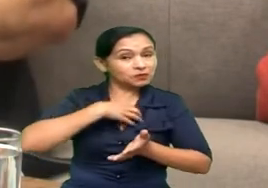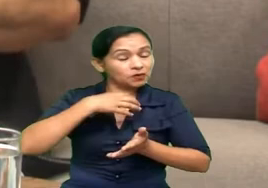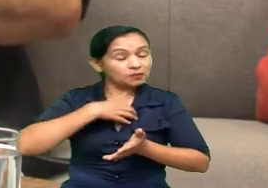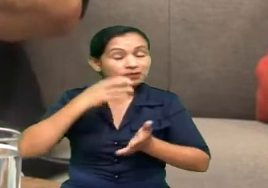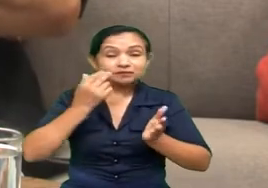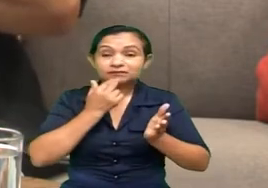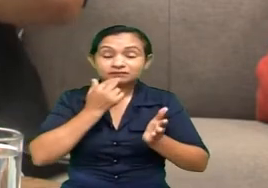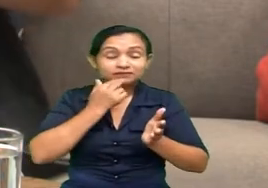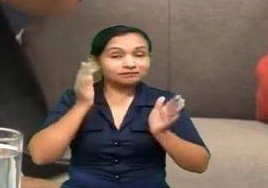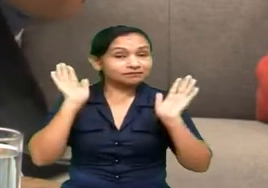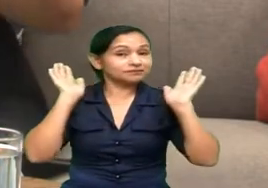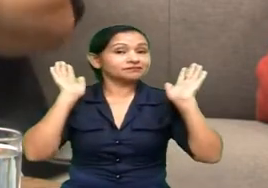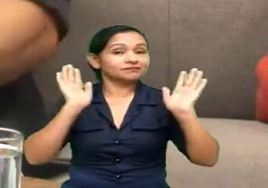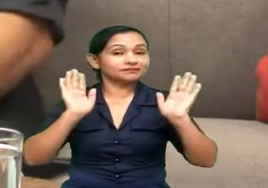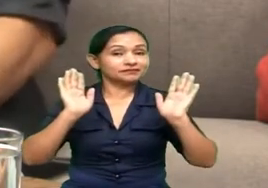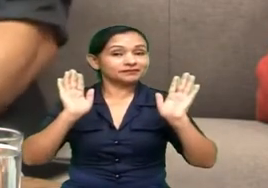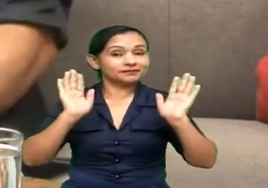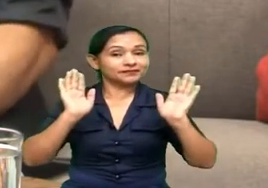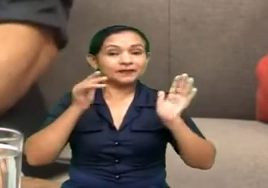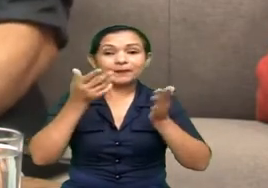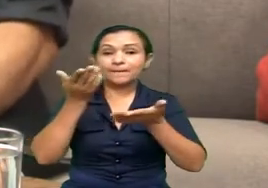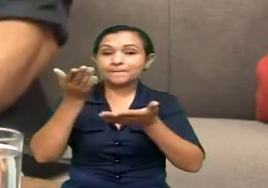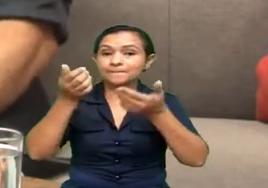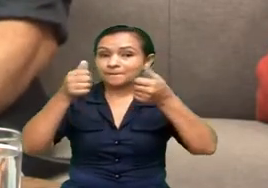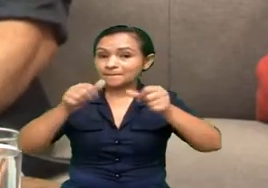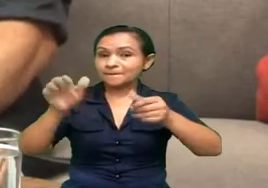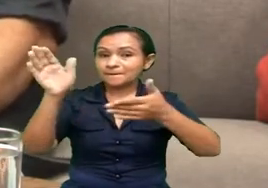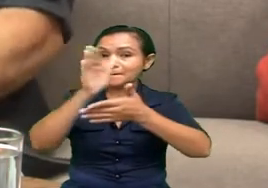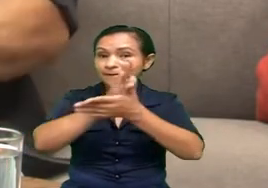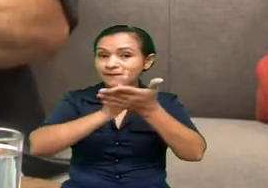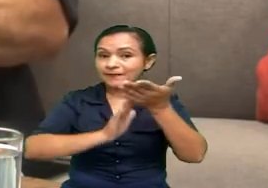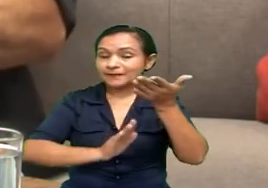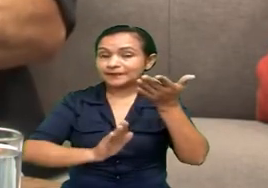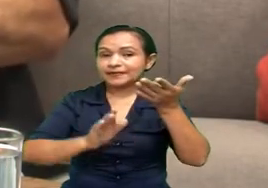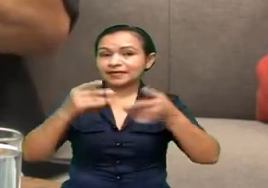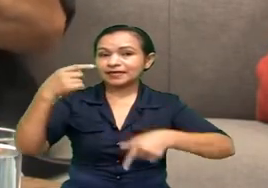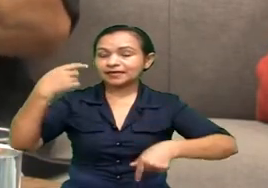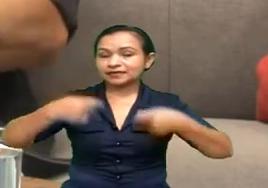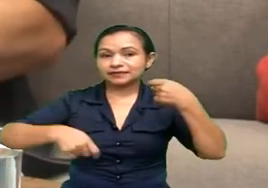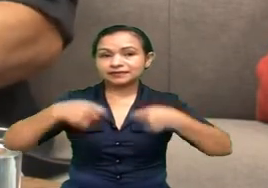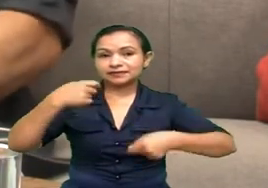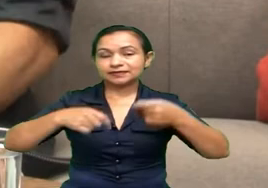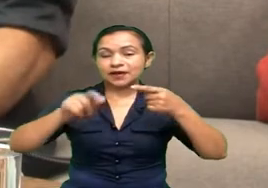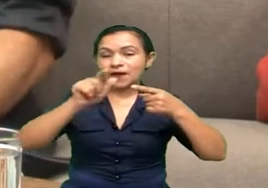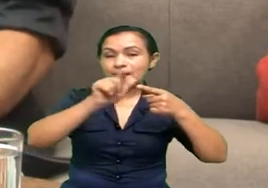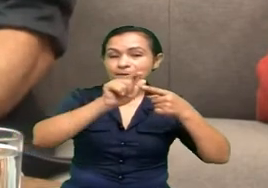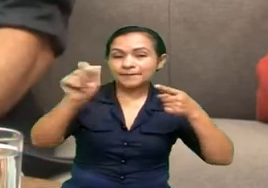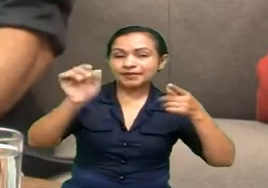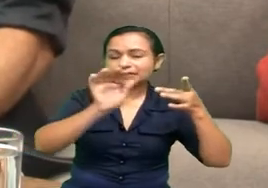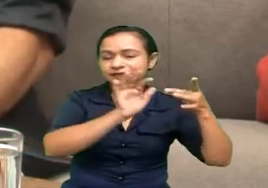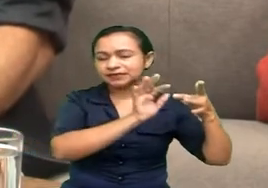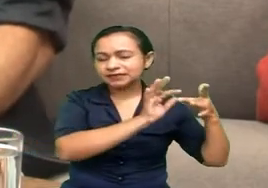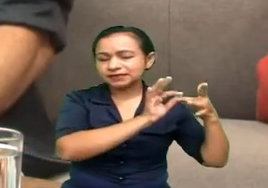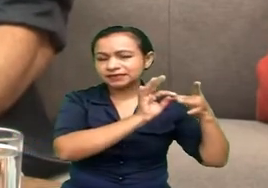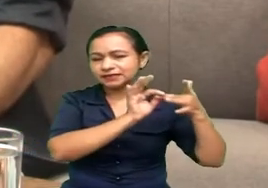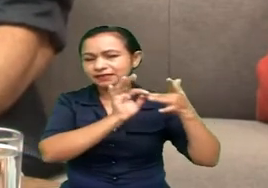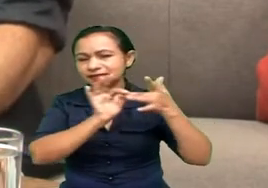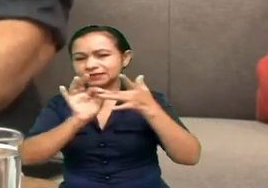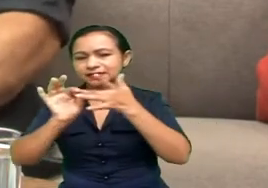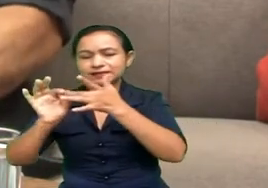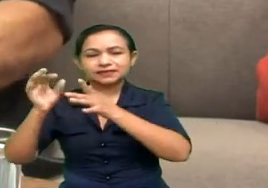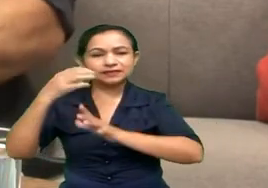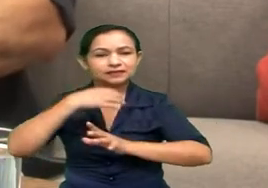por símbolos predestinados. Septiembre es un mes especial para Nicaragua.